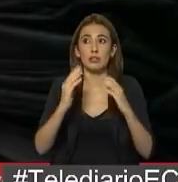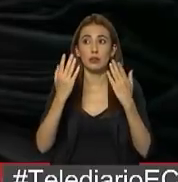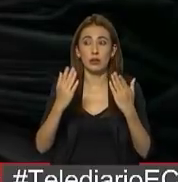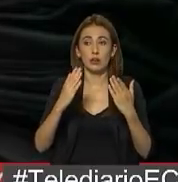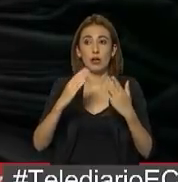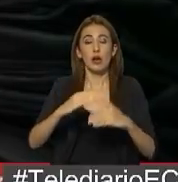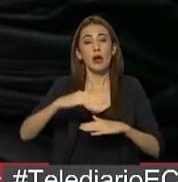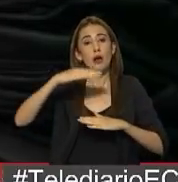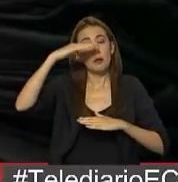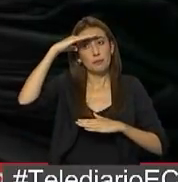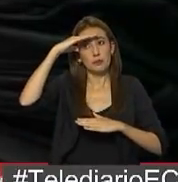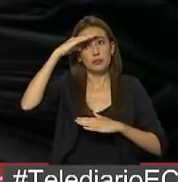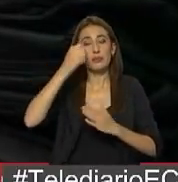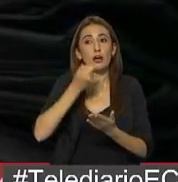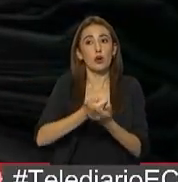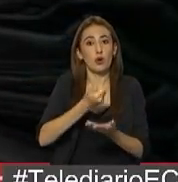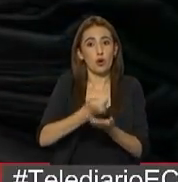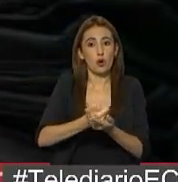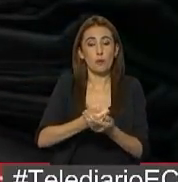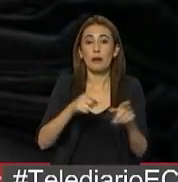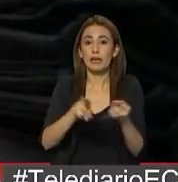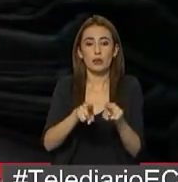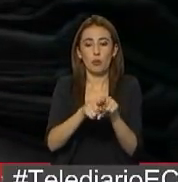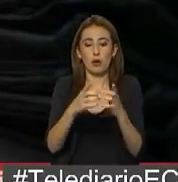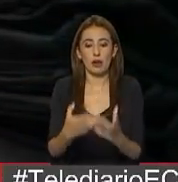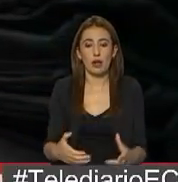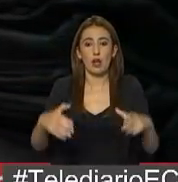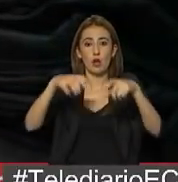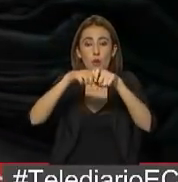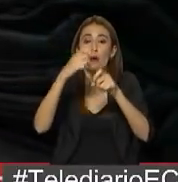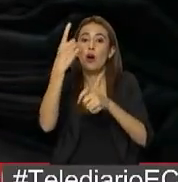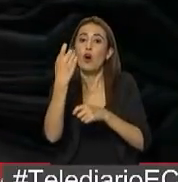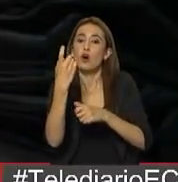Policía Nacional compró las mismas bolsas a